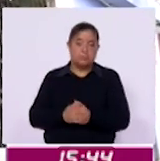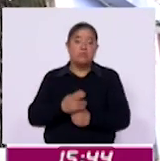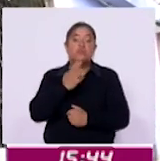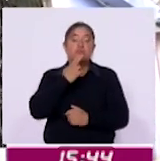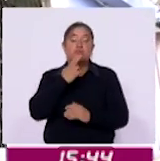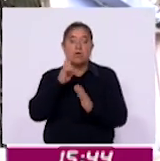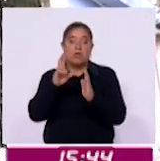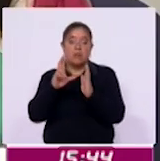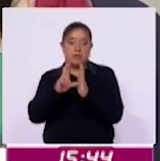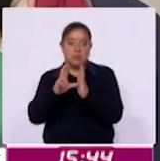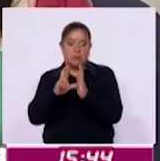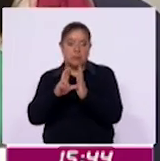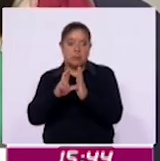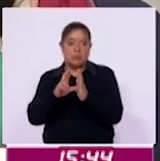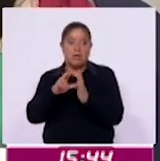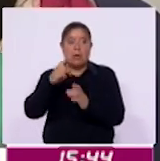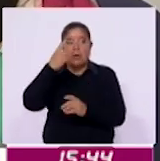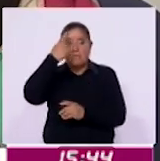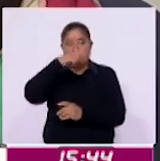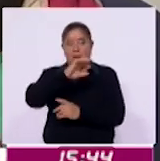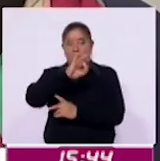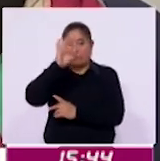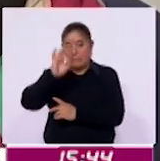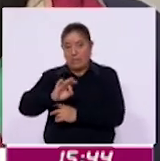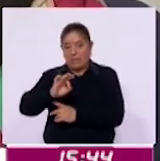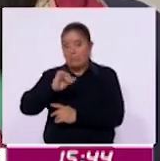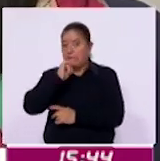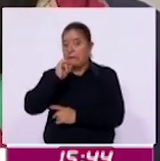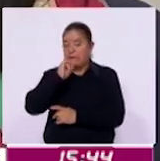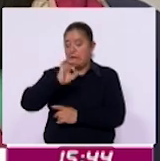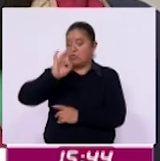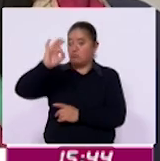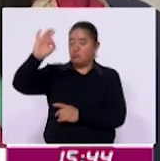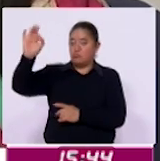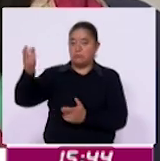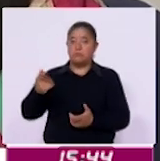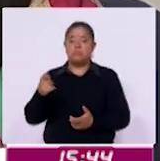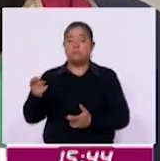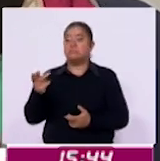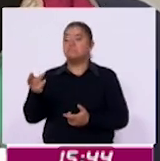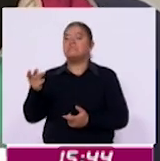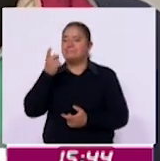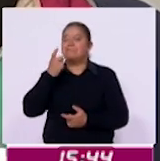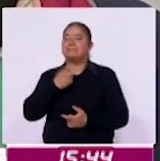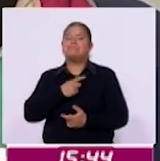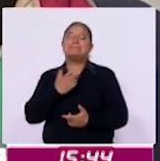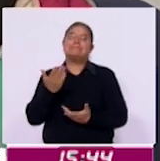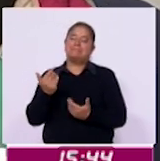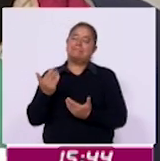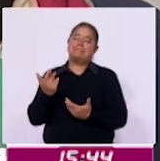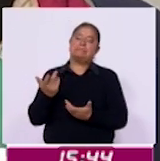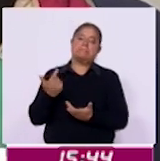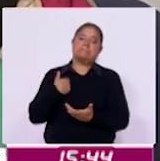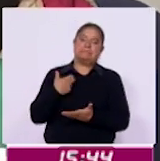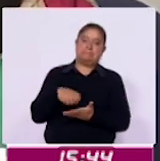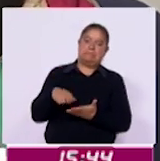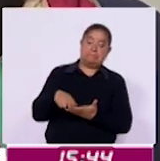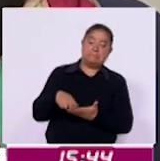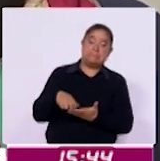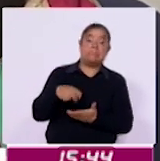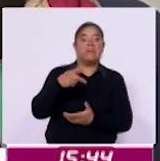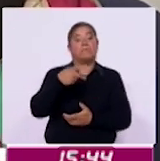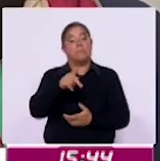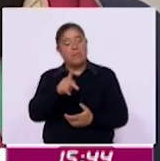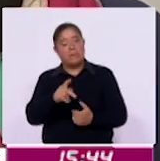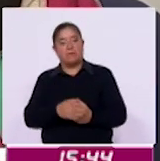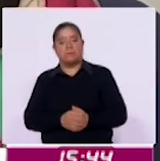para poder no pagar intereses a meses sin intereses, esas promociones que luego nos ofrecen, pero que también sea